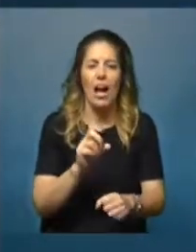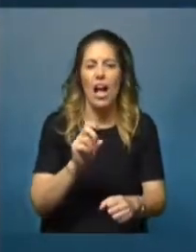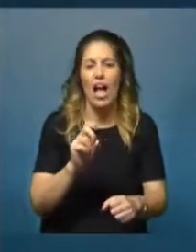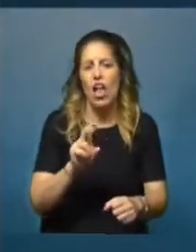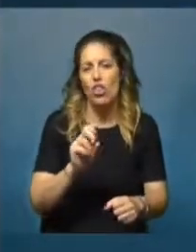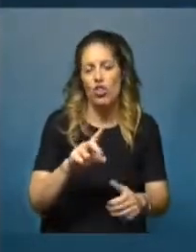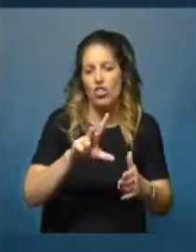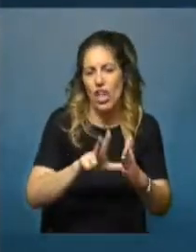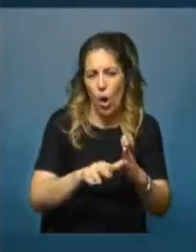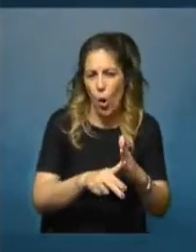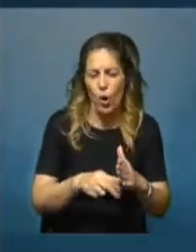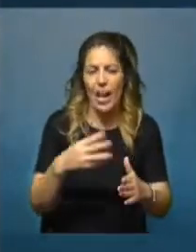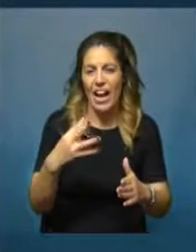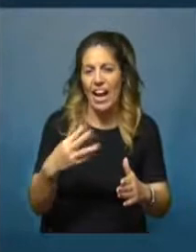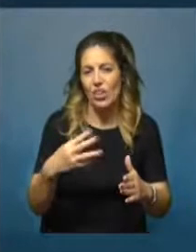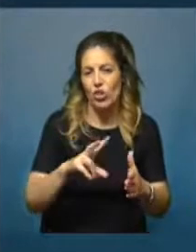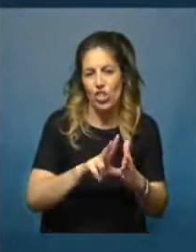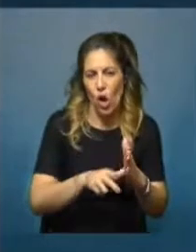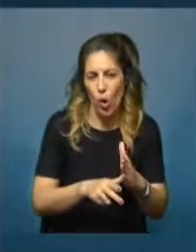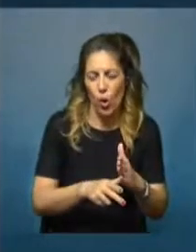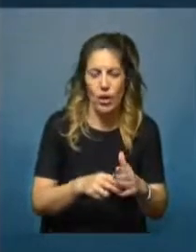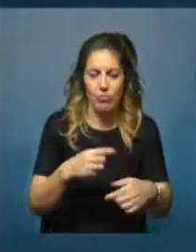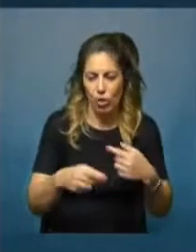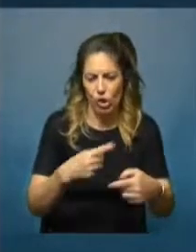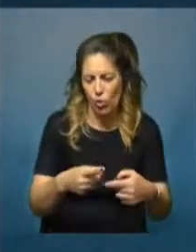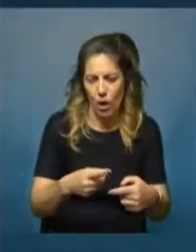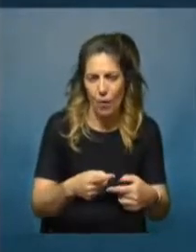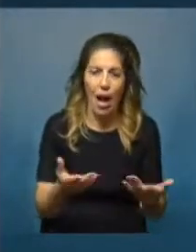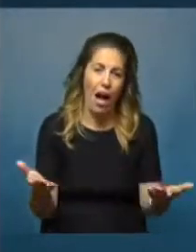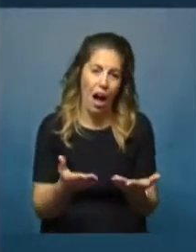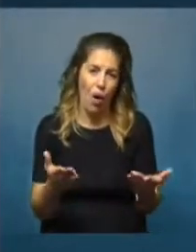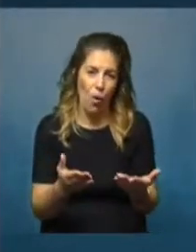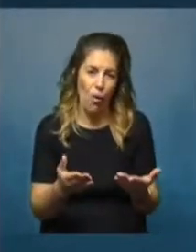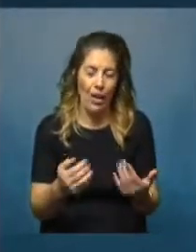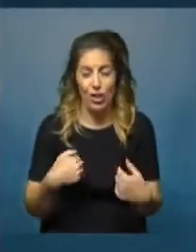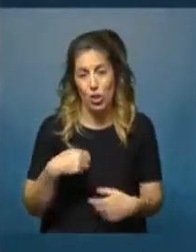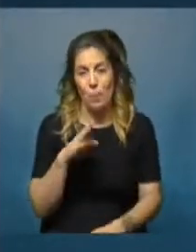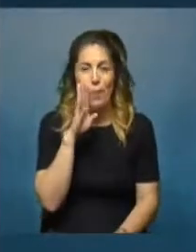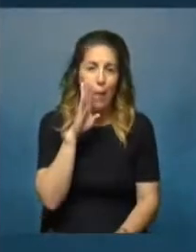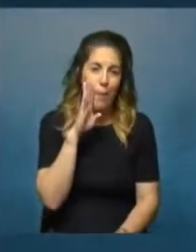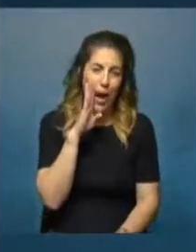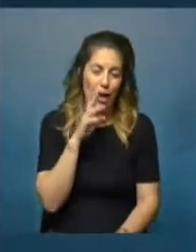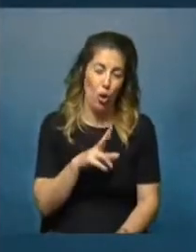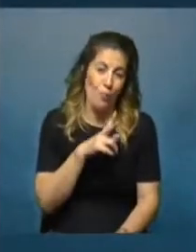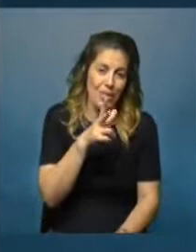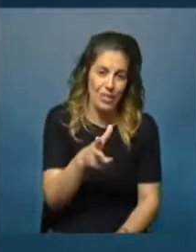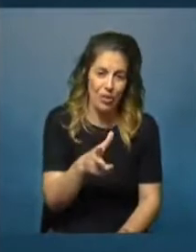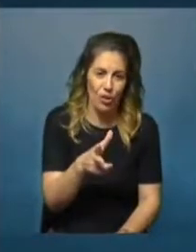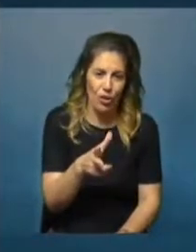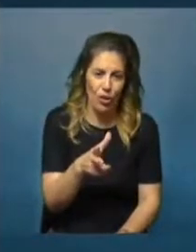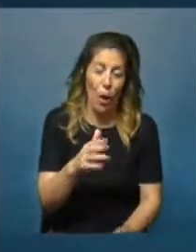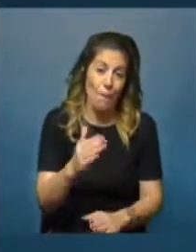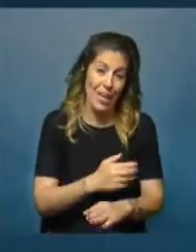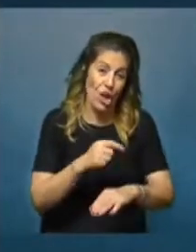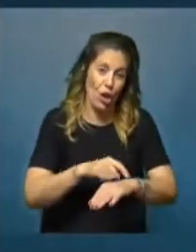horas me colgaba así hasta que saliera el trabajo después con la maternidad y obviamente este con